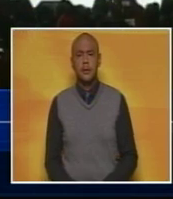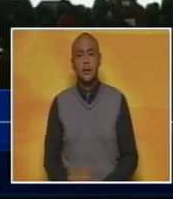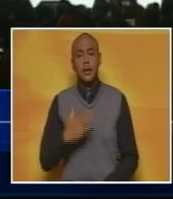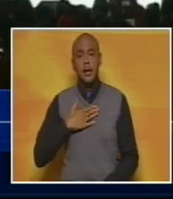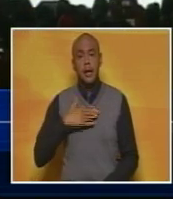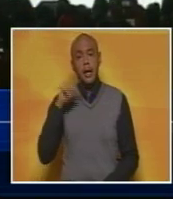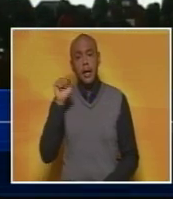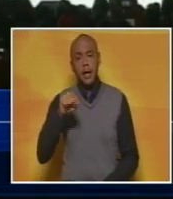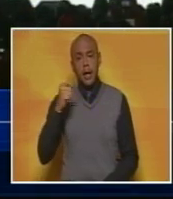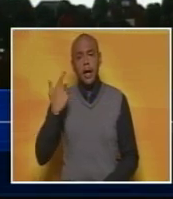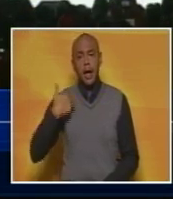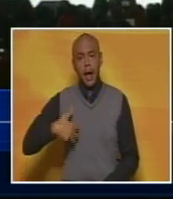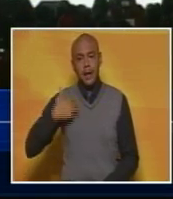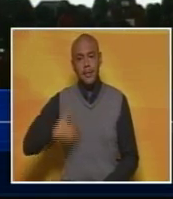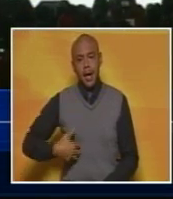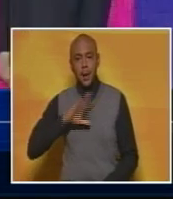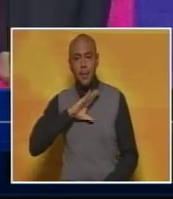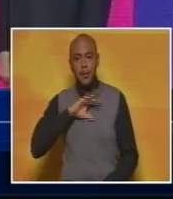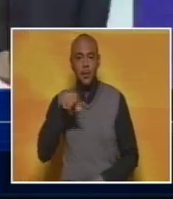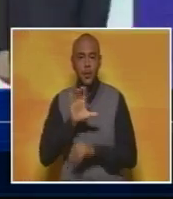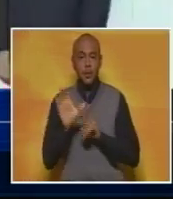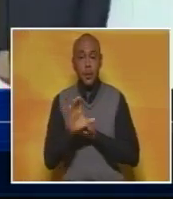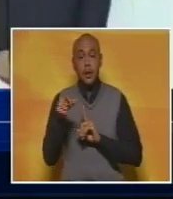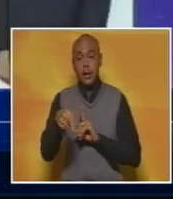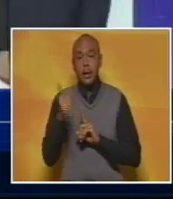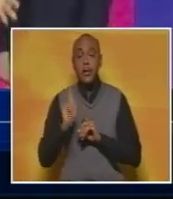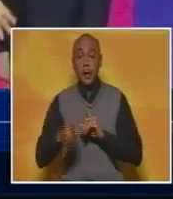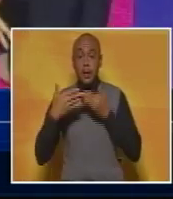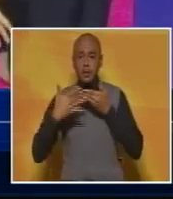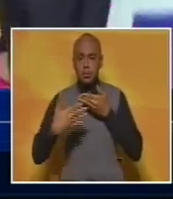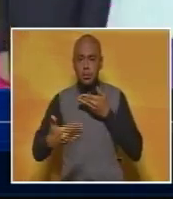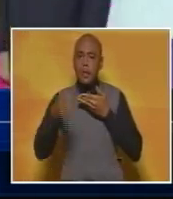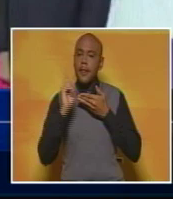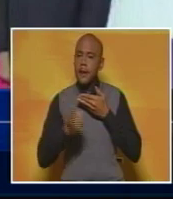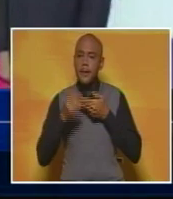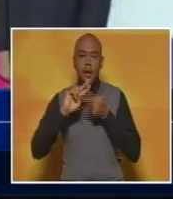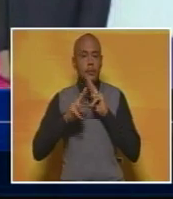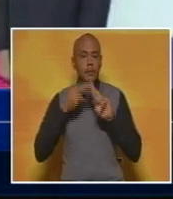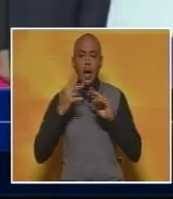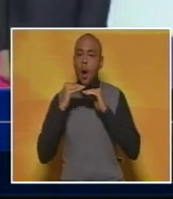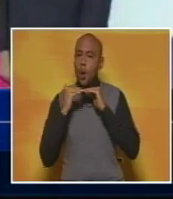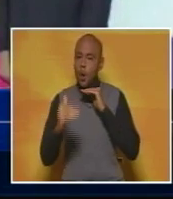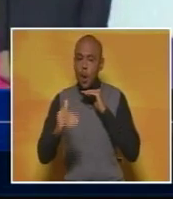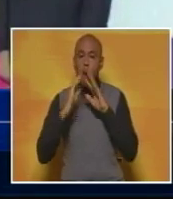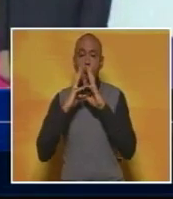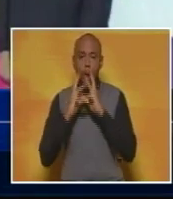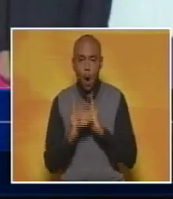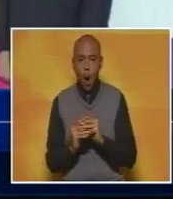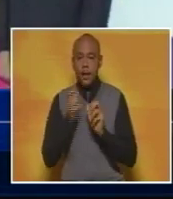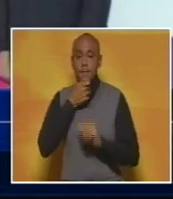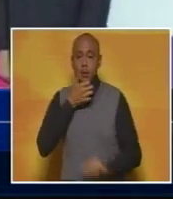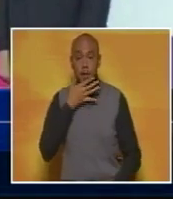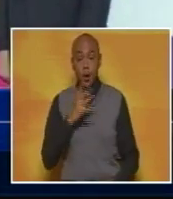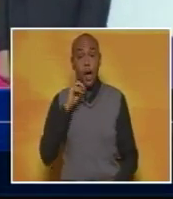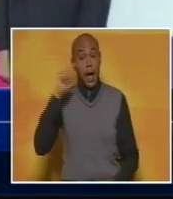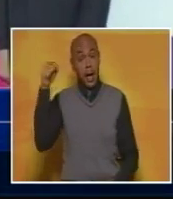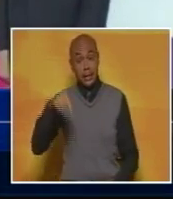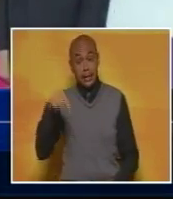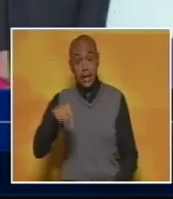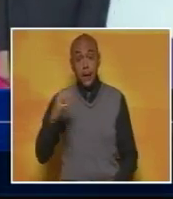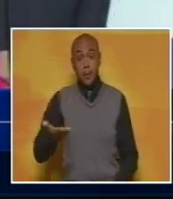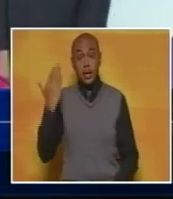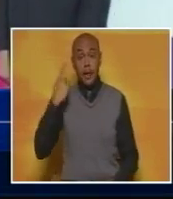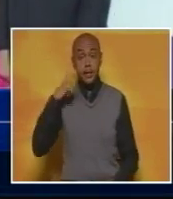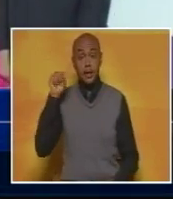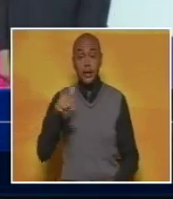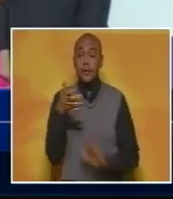Esto es por Argentina. Una transición ordenada que lleve tranquilidad a todos los argentinos, porque acá lo único importante es el